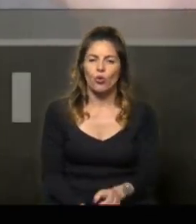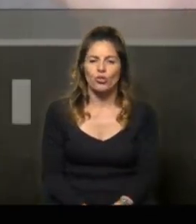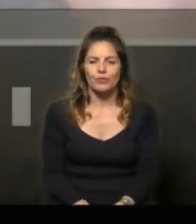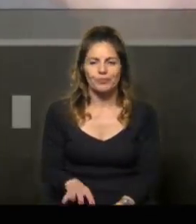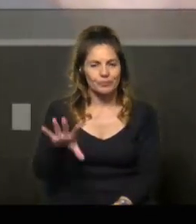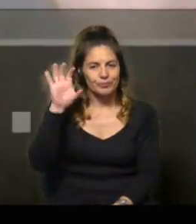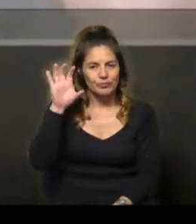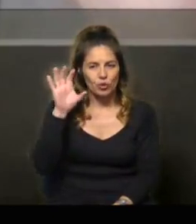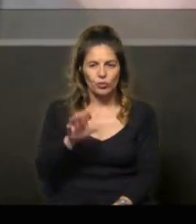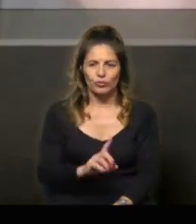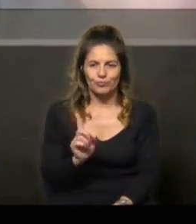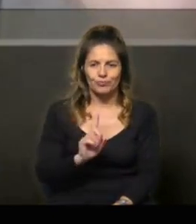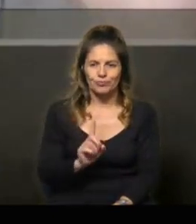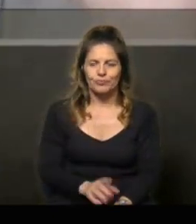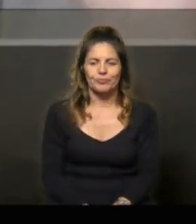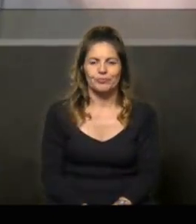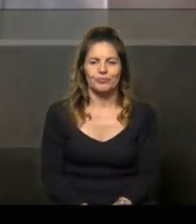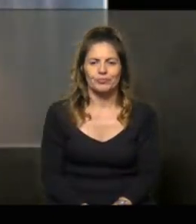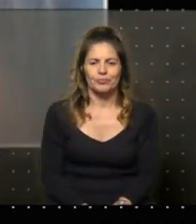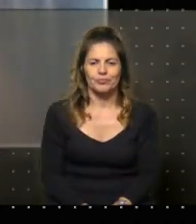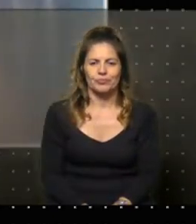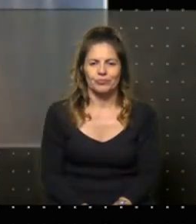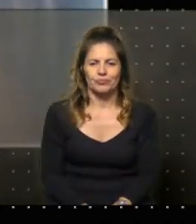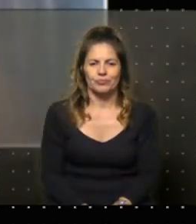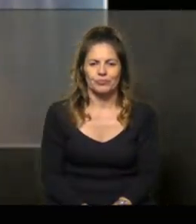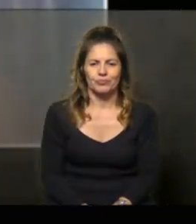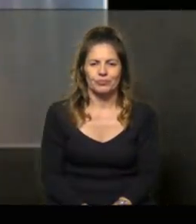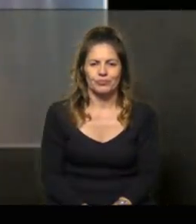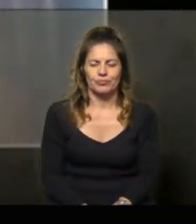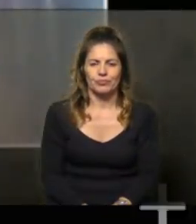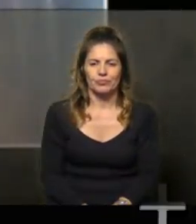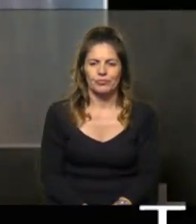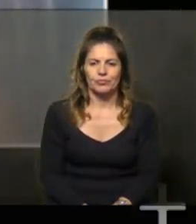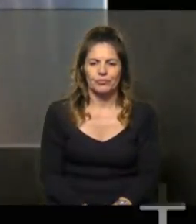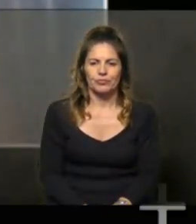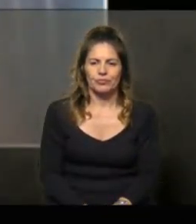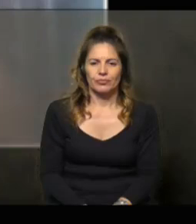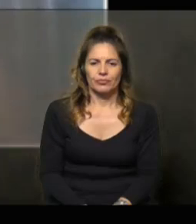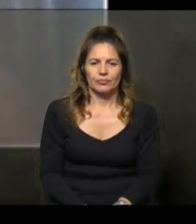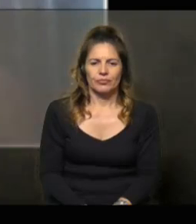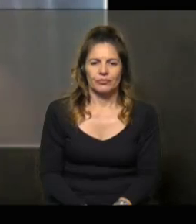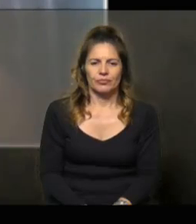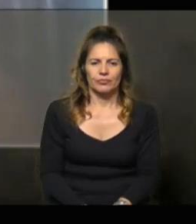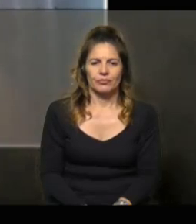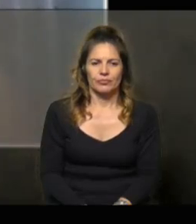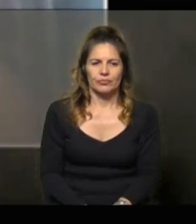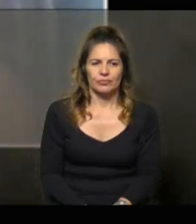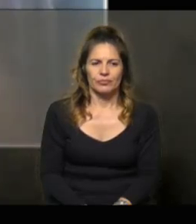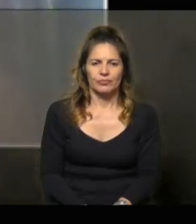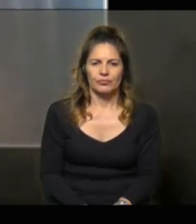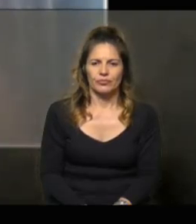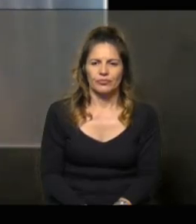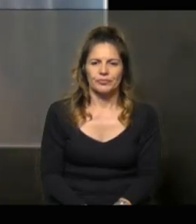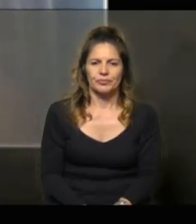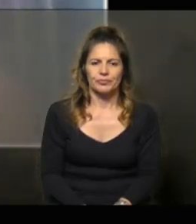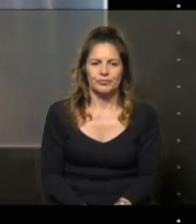todos los propios y los extraños Porque ninguna de las encuestadoras daba un resultado con esta